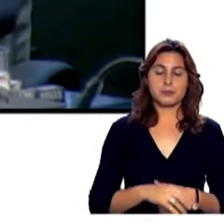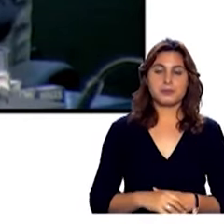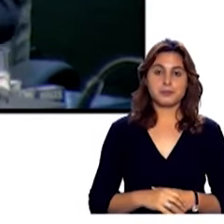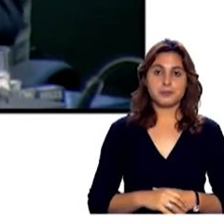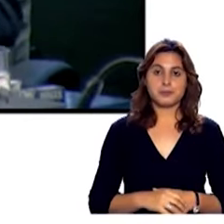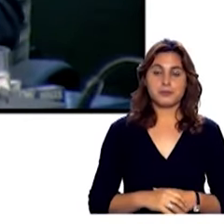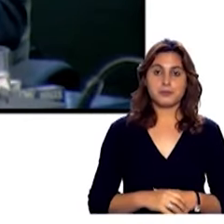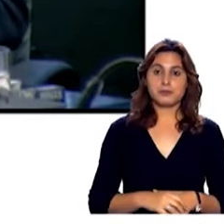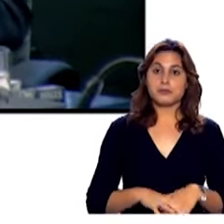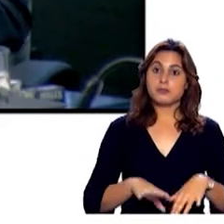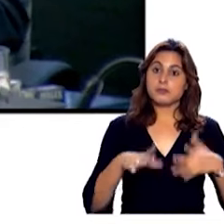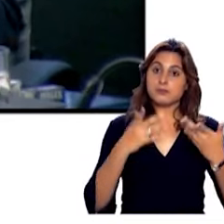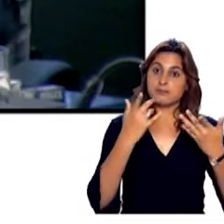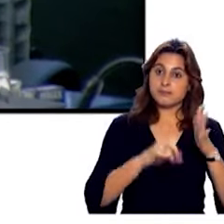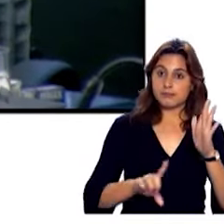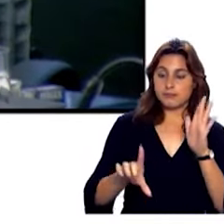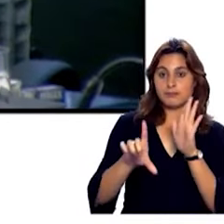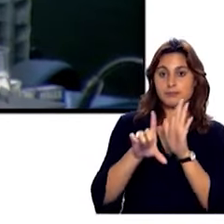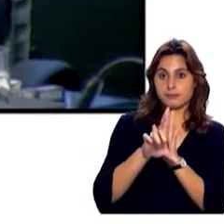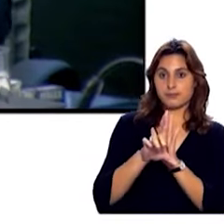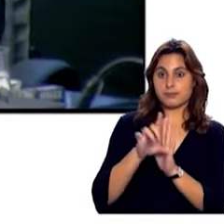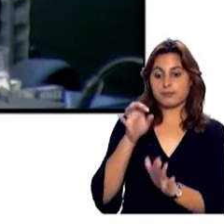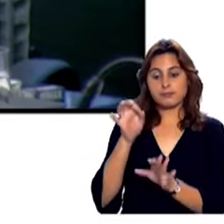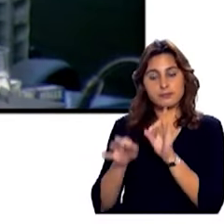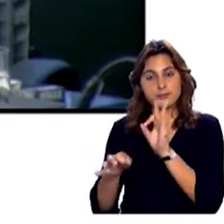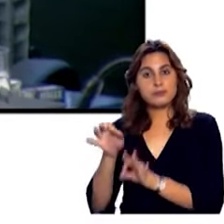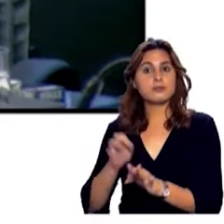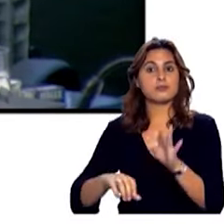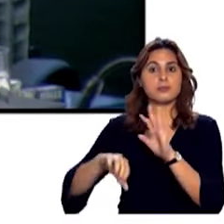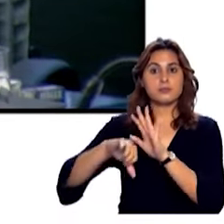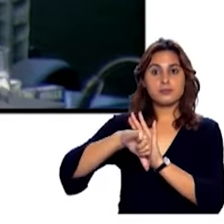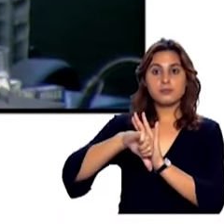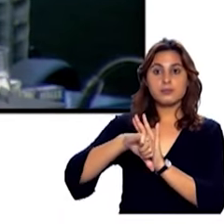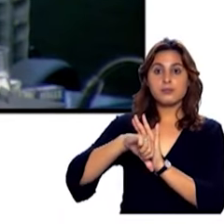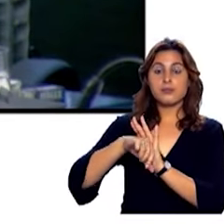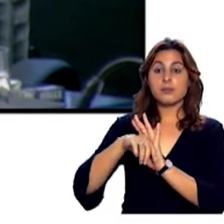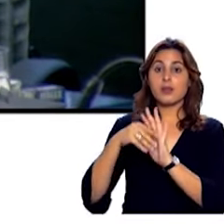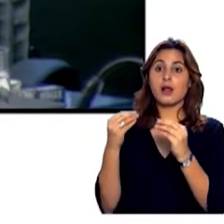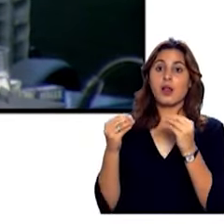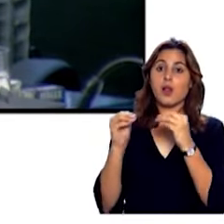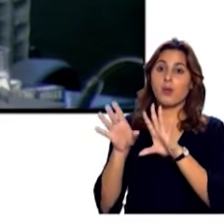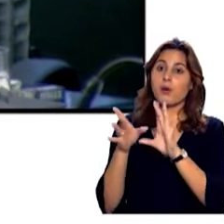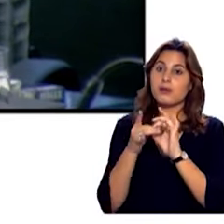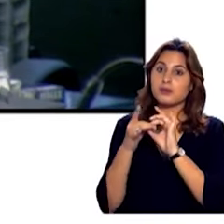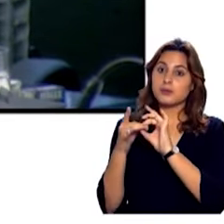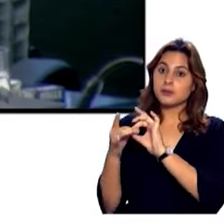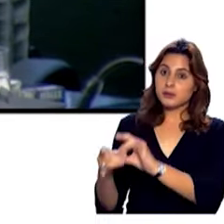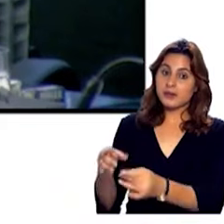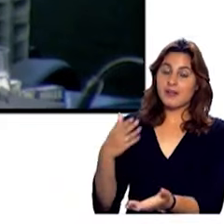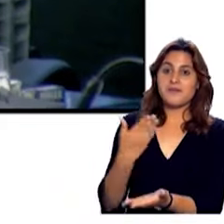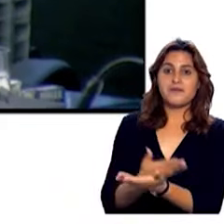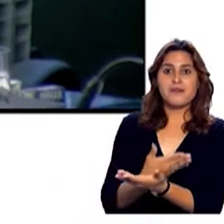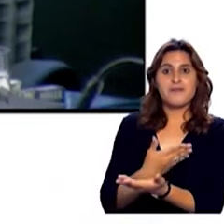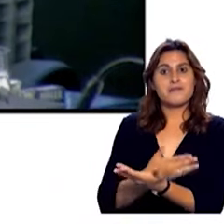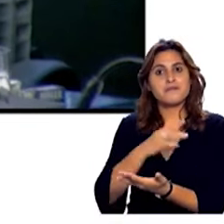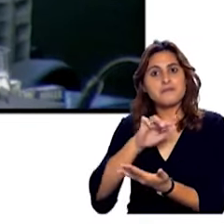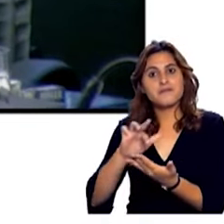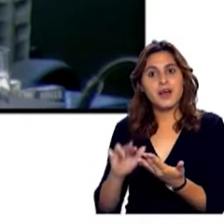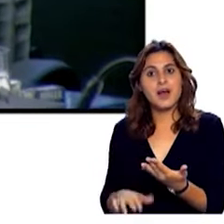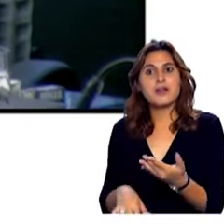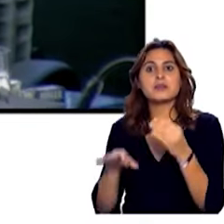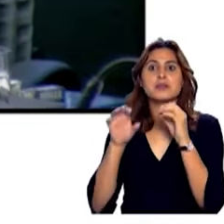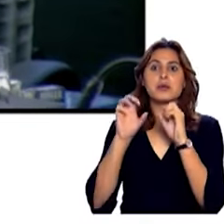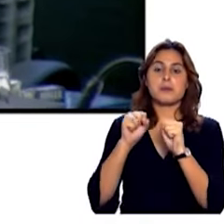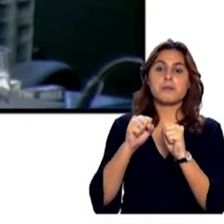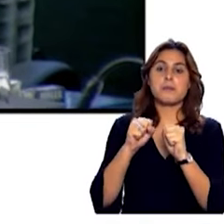criminal seala una serie de vicios hace una relación de vicios que pueden afectar a la prueba por ejemplo el tribunal deniega